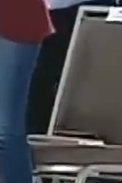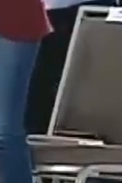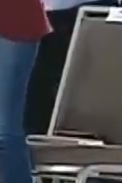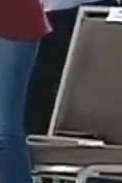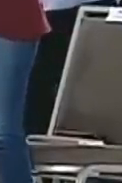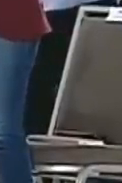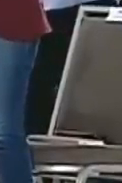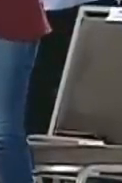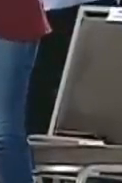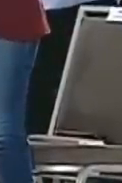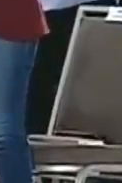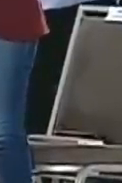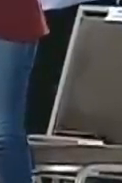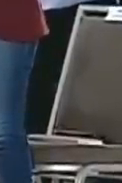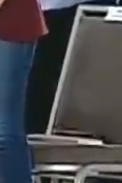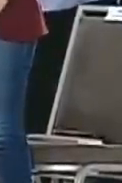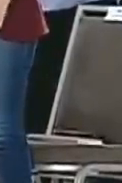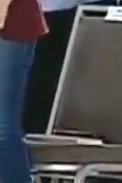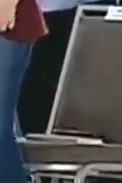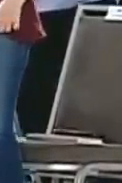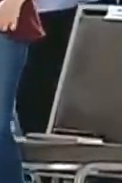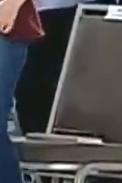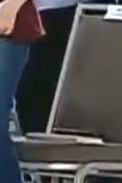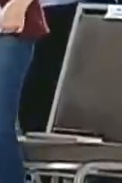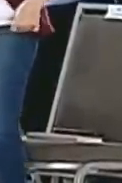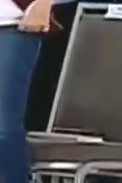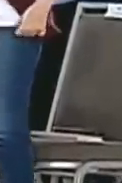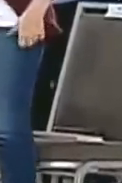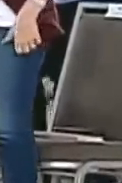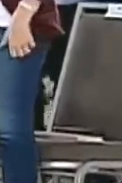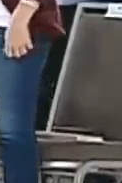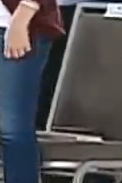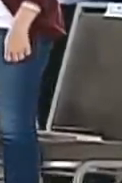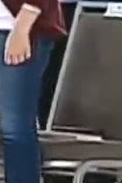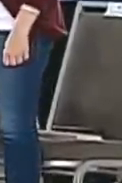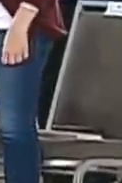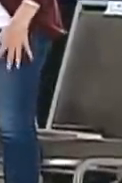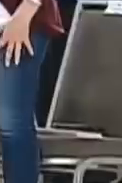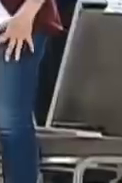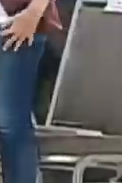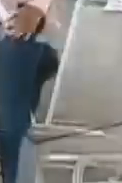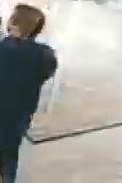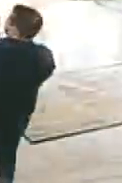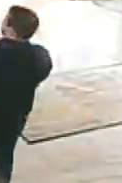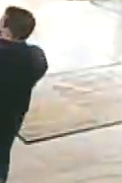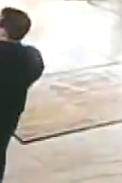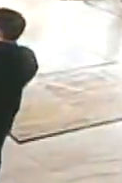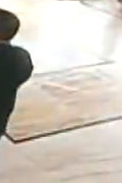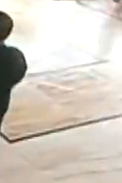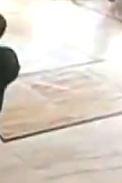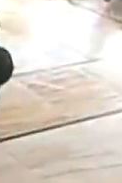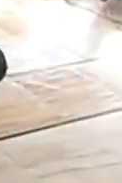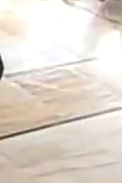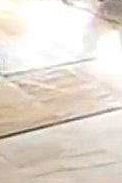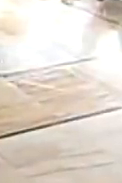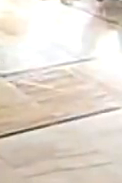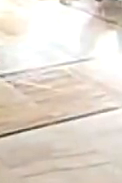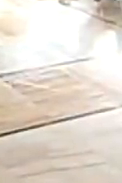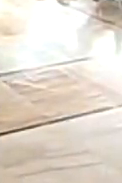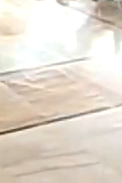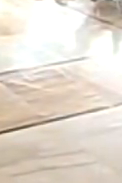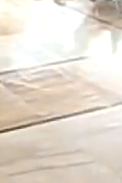al sector de la pequeña y mediana empresa como parte de las políticas públicas del Estado venezolano a la